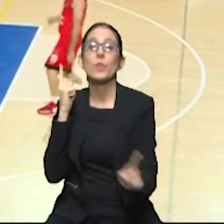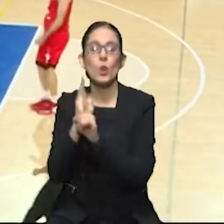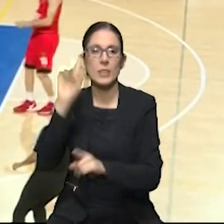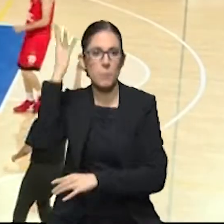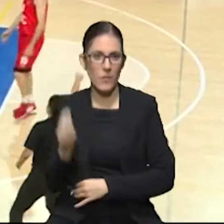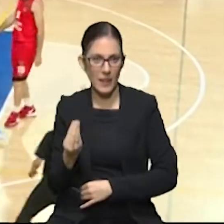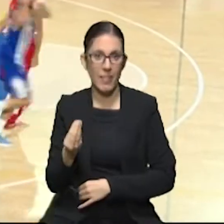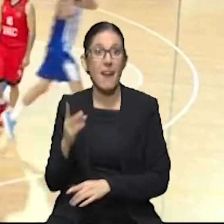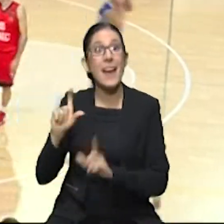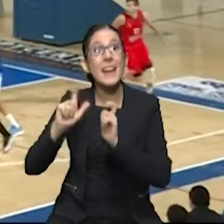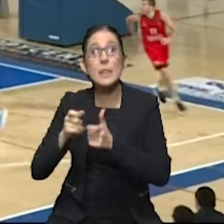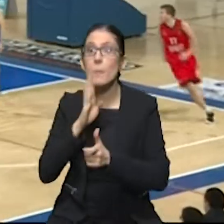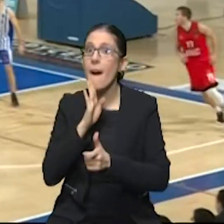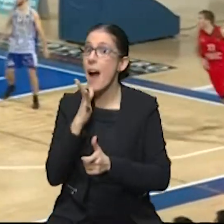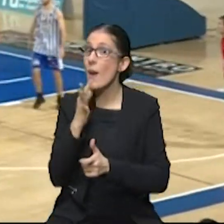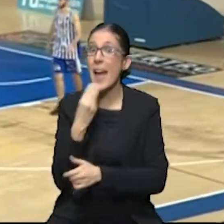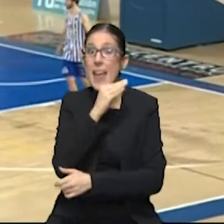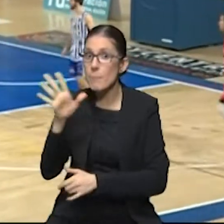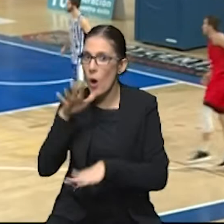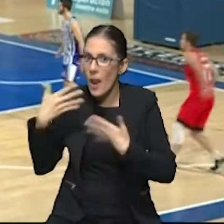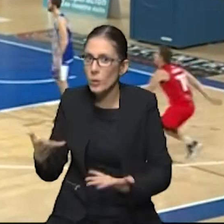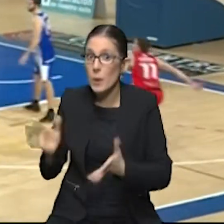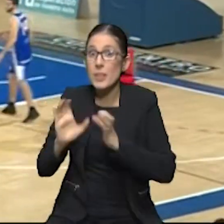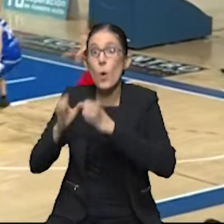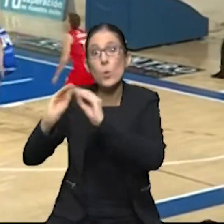más en forma del grupo en la actualidad.